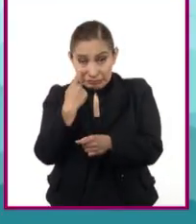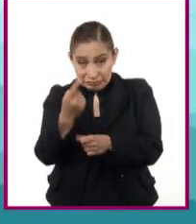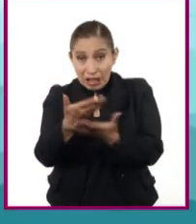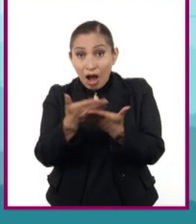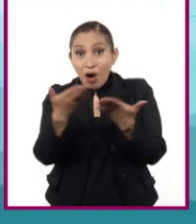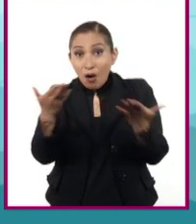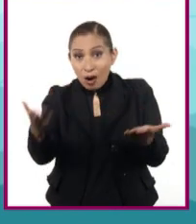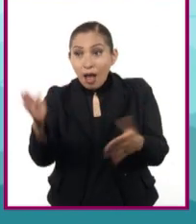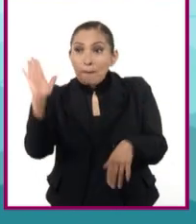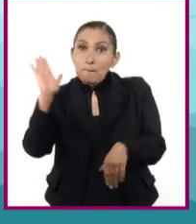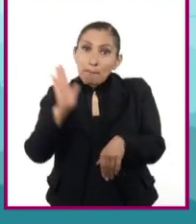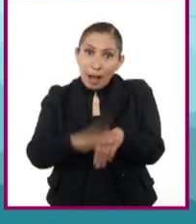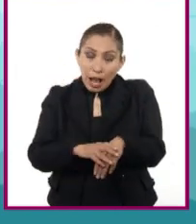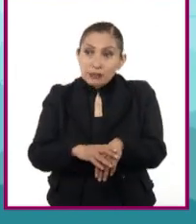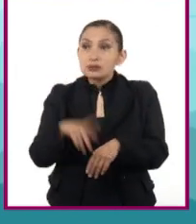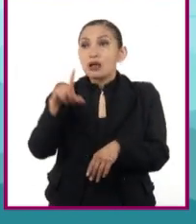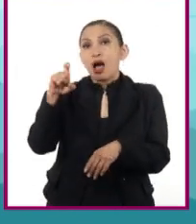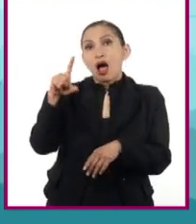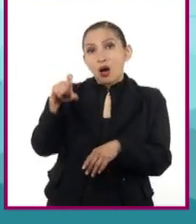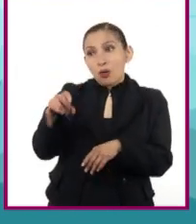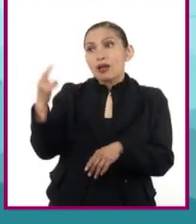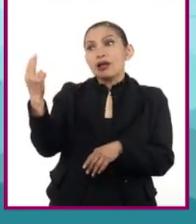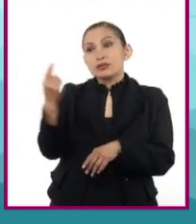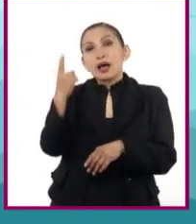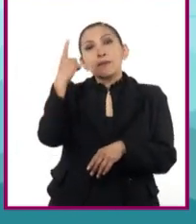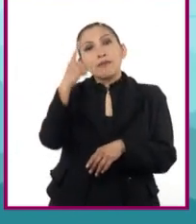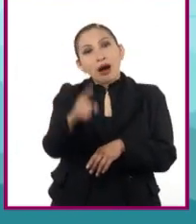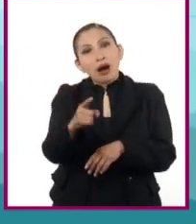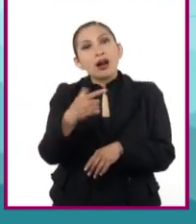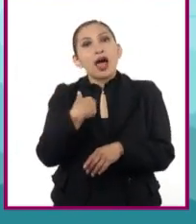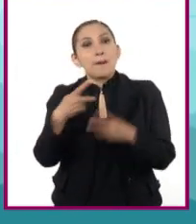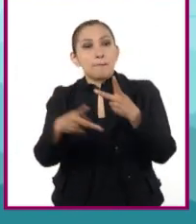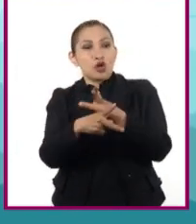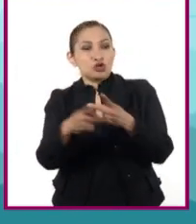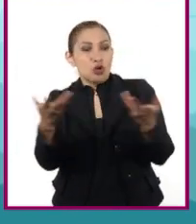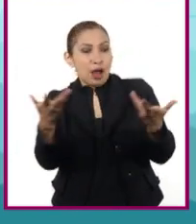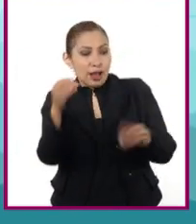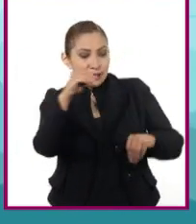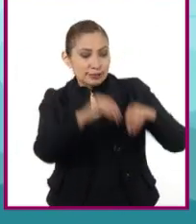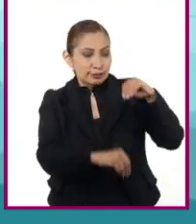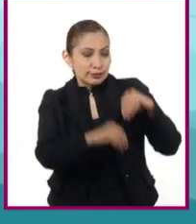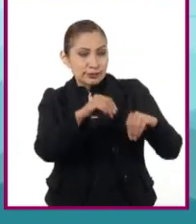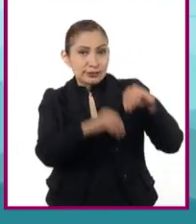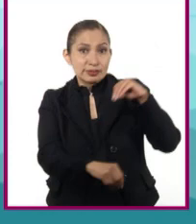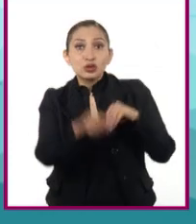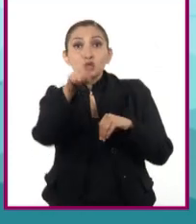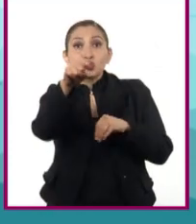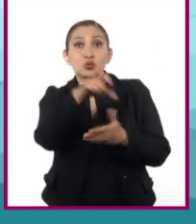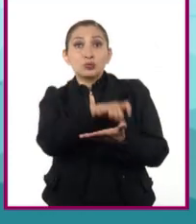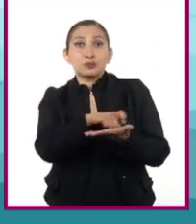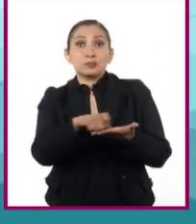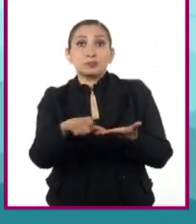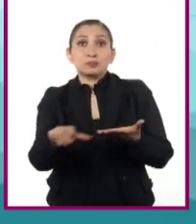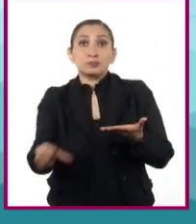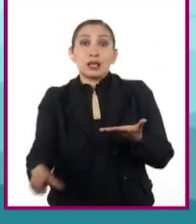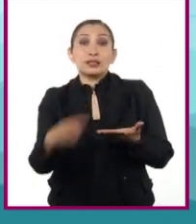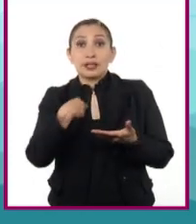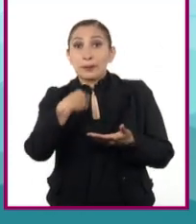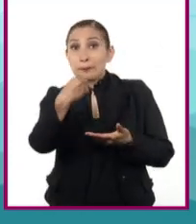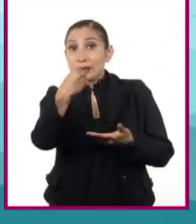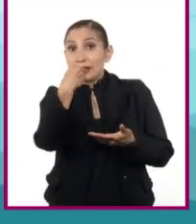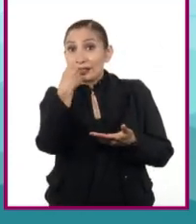que sumarle la cantidad de agua que se necesita para obtener los productos que cubren las necesidades básicas